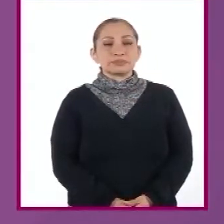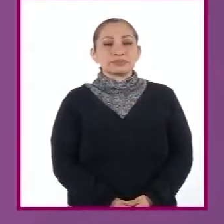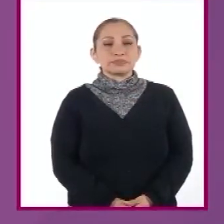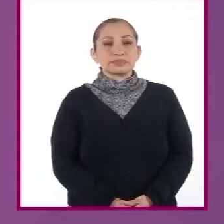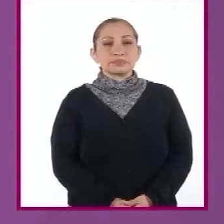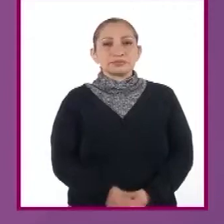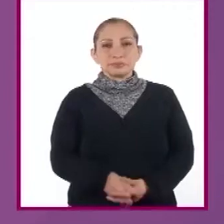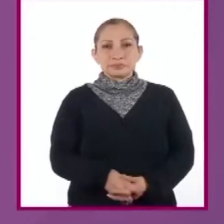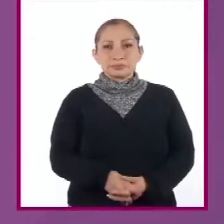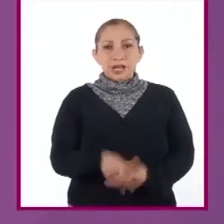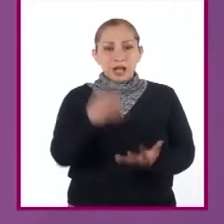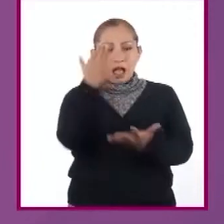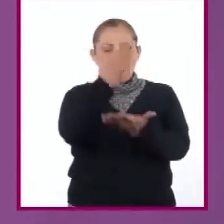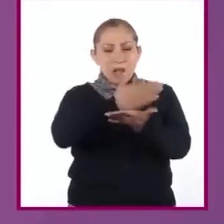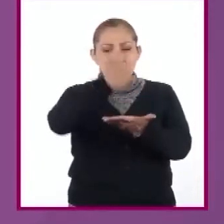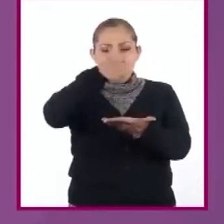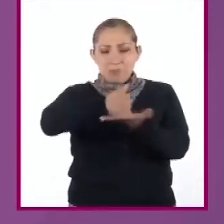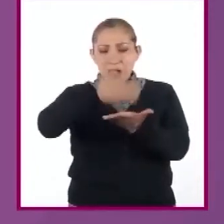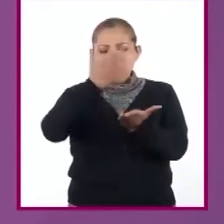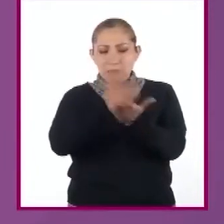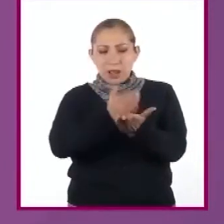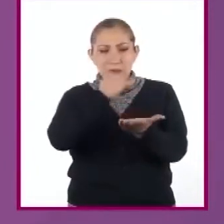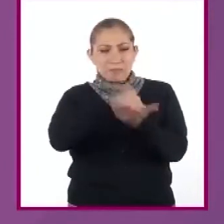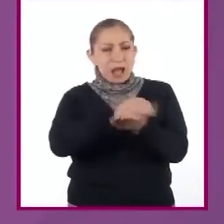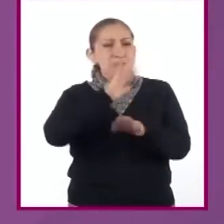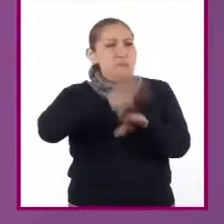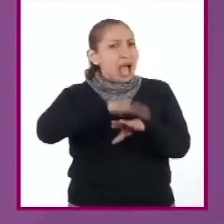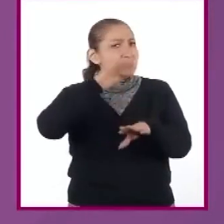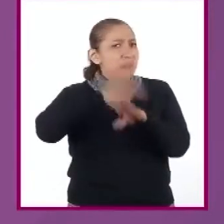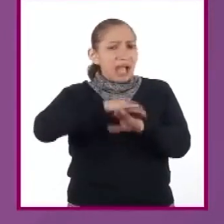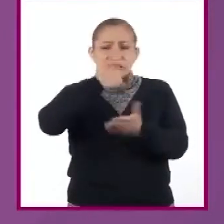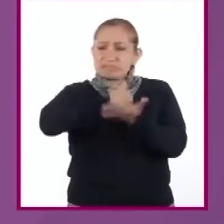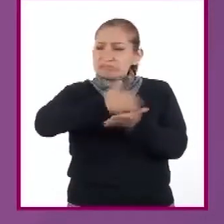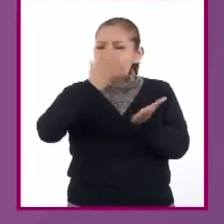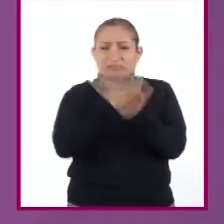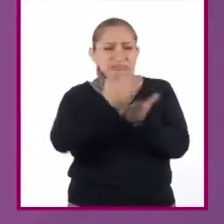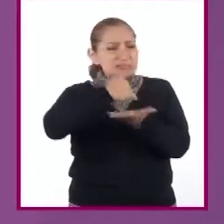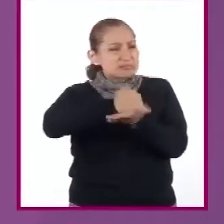La cortamos en varias partes y así sucesivamente.